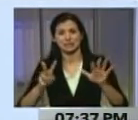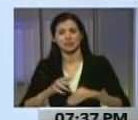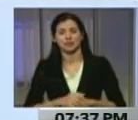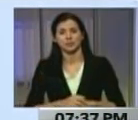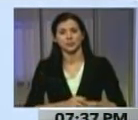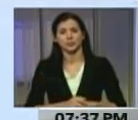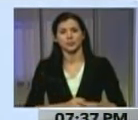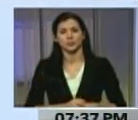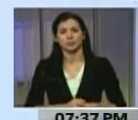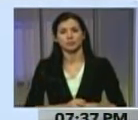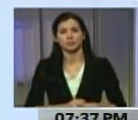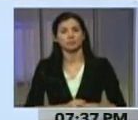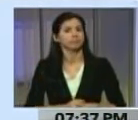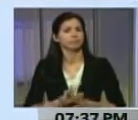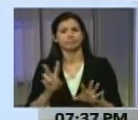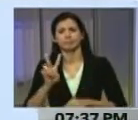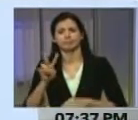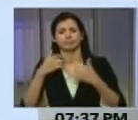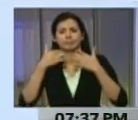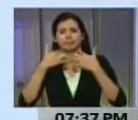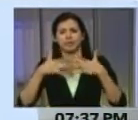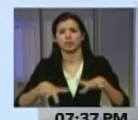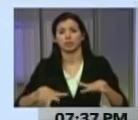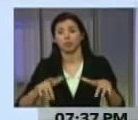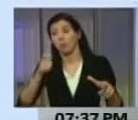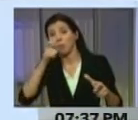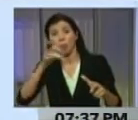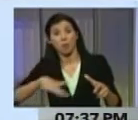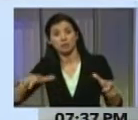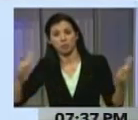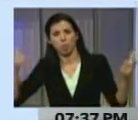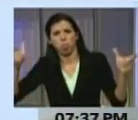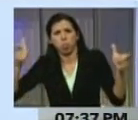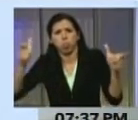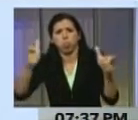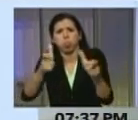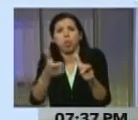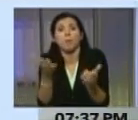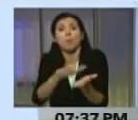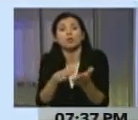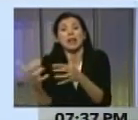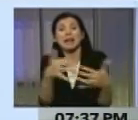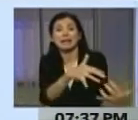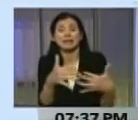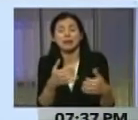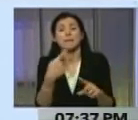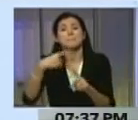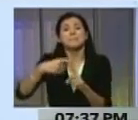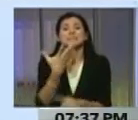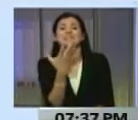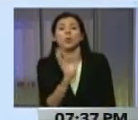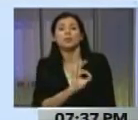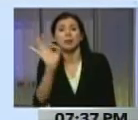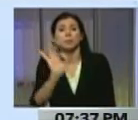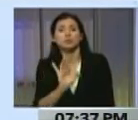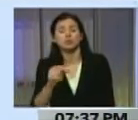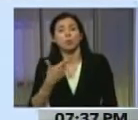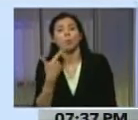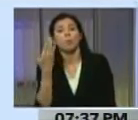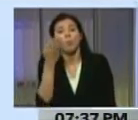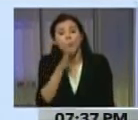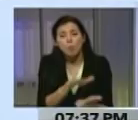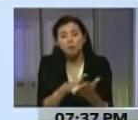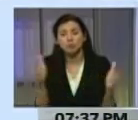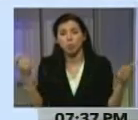1827, bueno, perdió prácticamente a toda su población. Más del 50% de la población la perdimos.